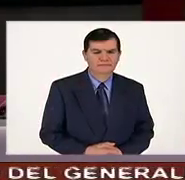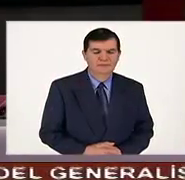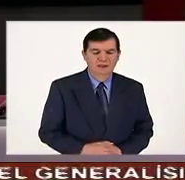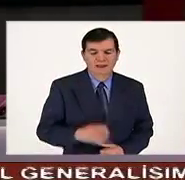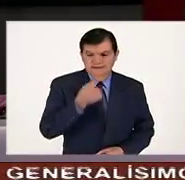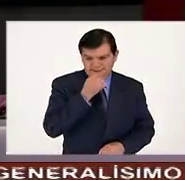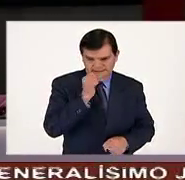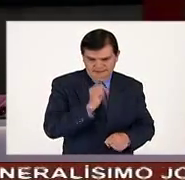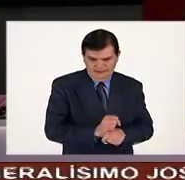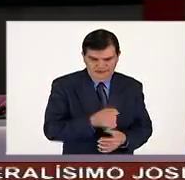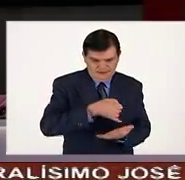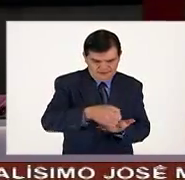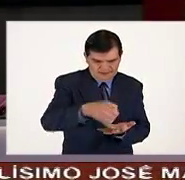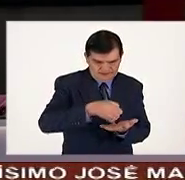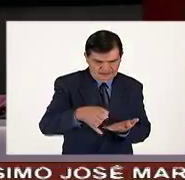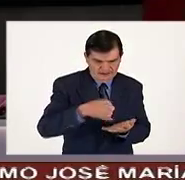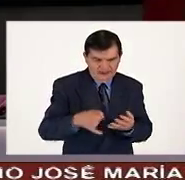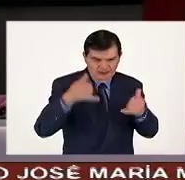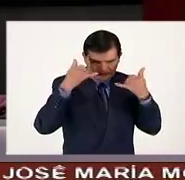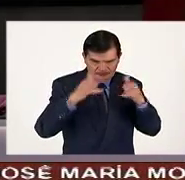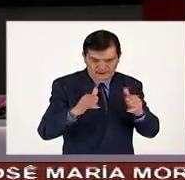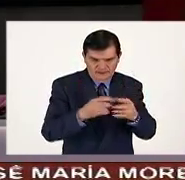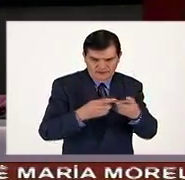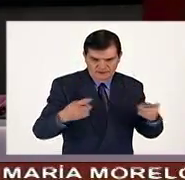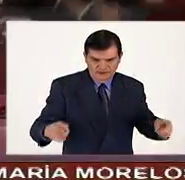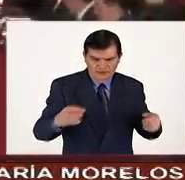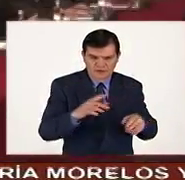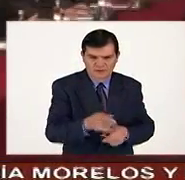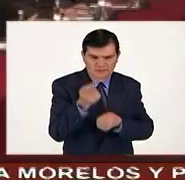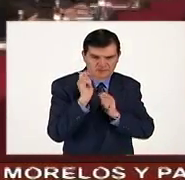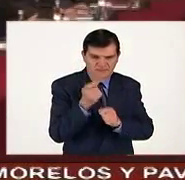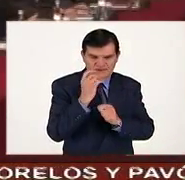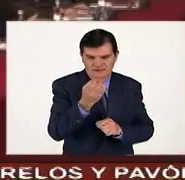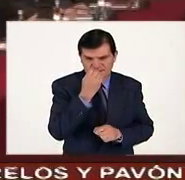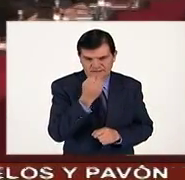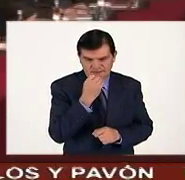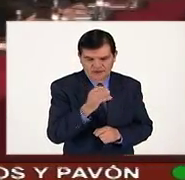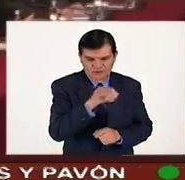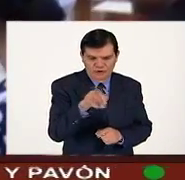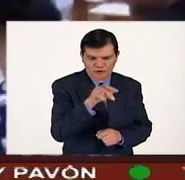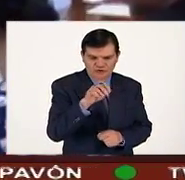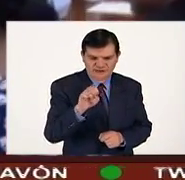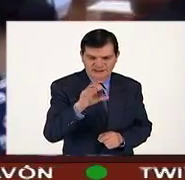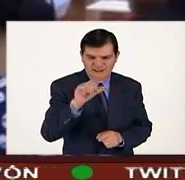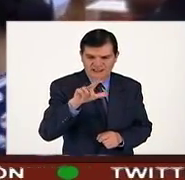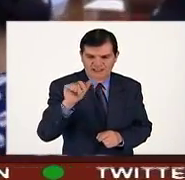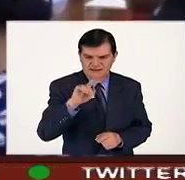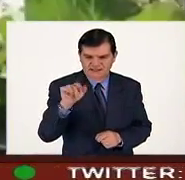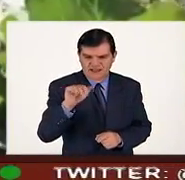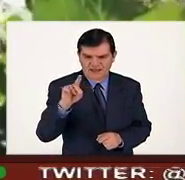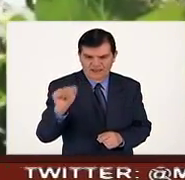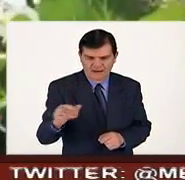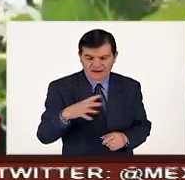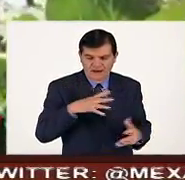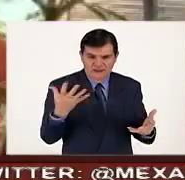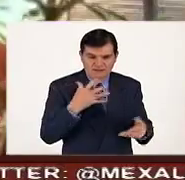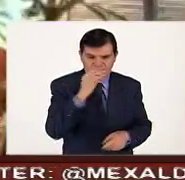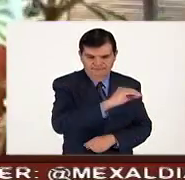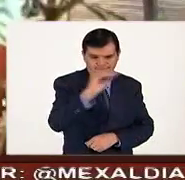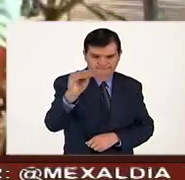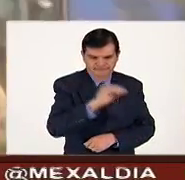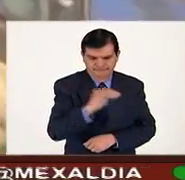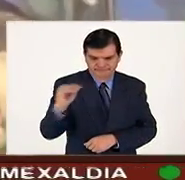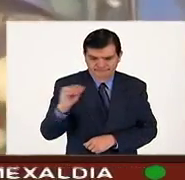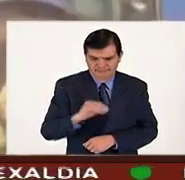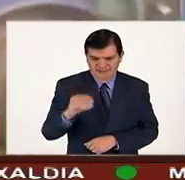El secretario de Agricultura, Ganadería, Desarrollo Rural, Pesca y Alimentación, José Calzada Rovirosa, Pepe Calzada, realiza una gira de